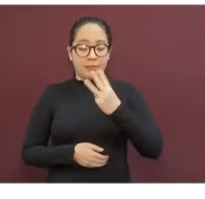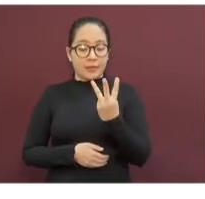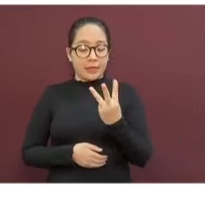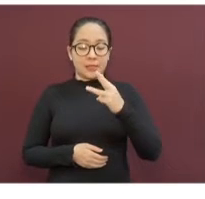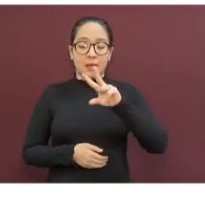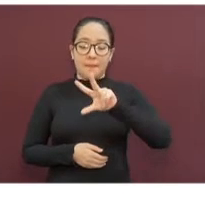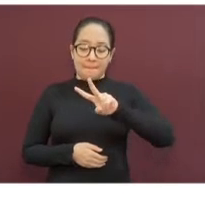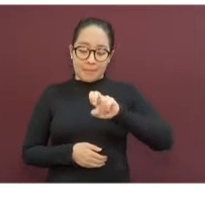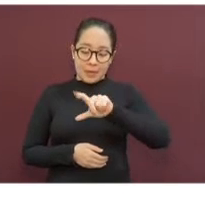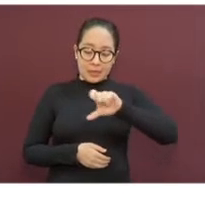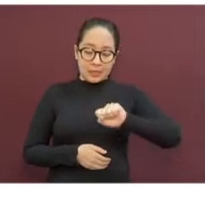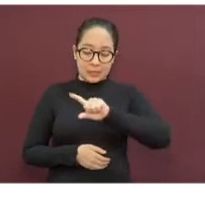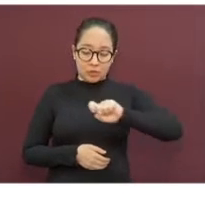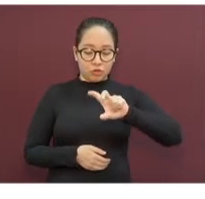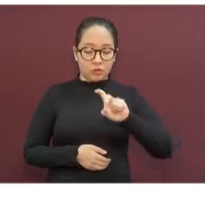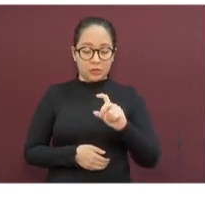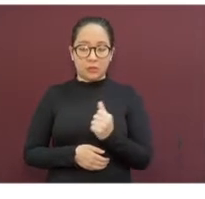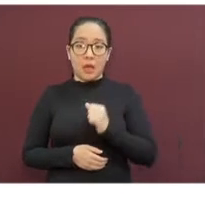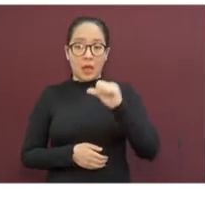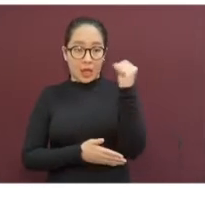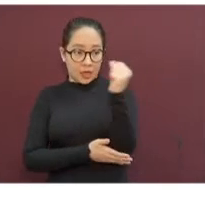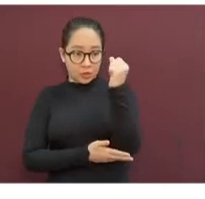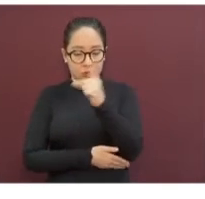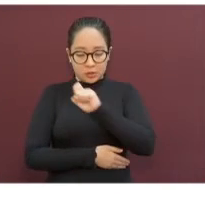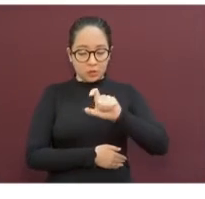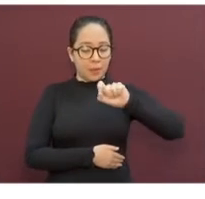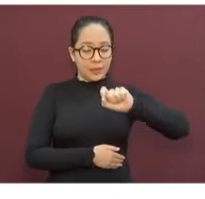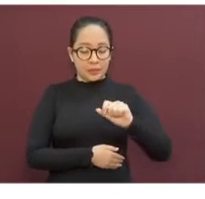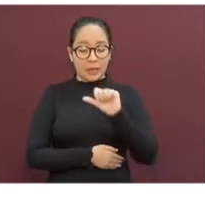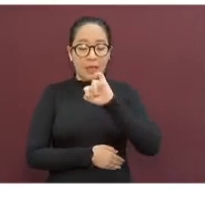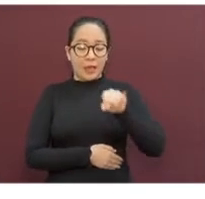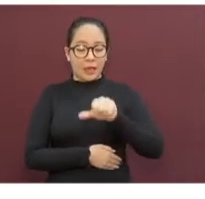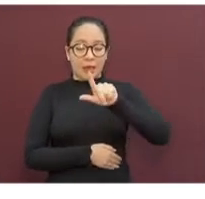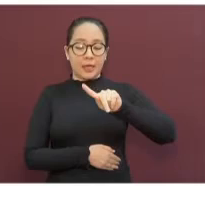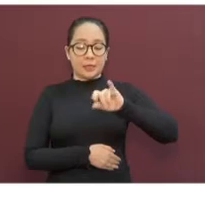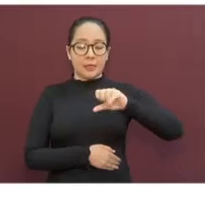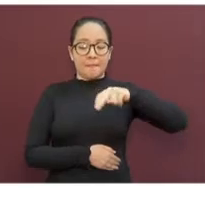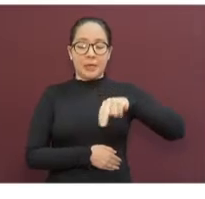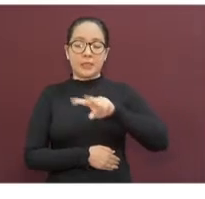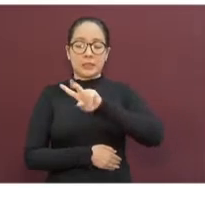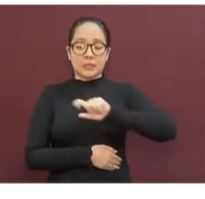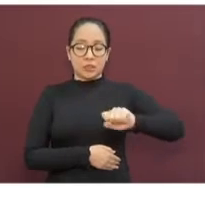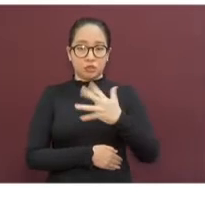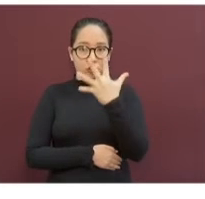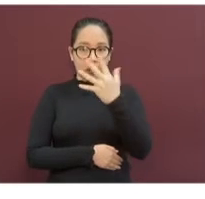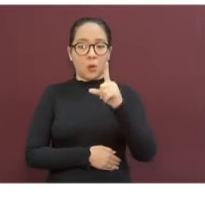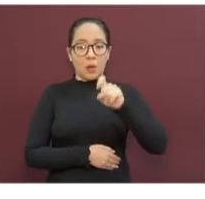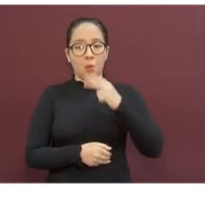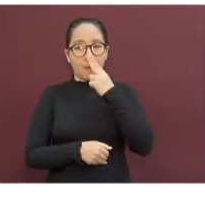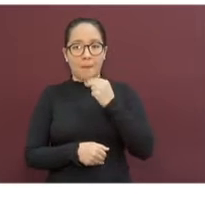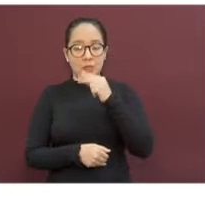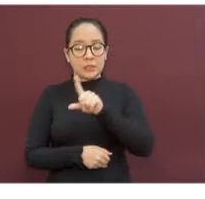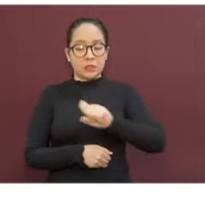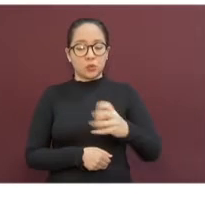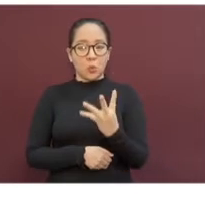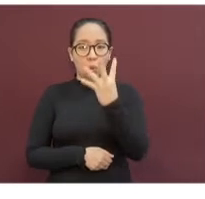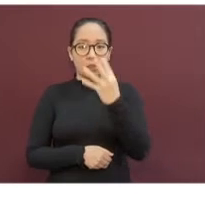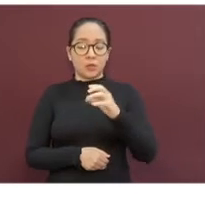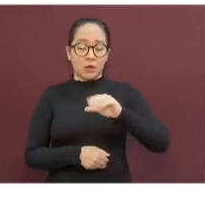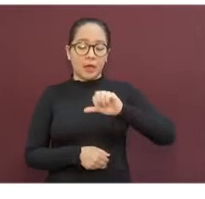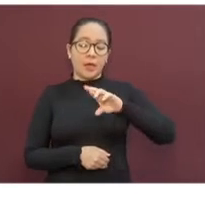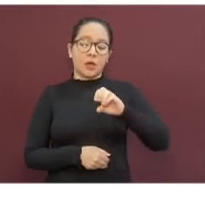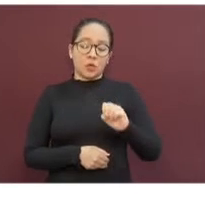130 acayucan 120 jáltipan 105 aguadulce 104 carlos a